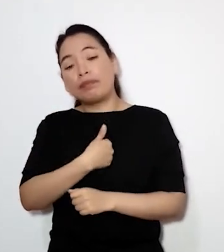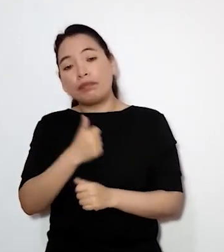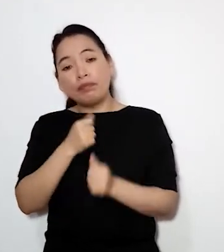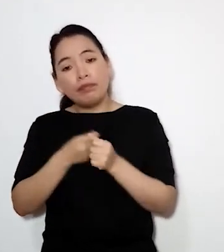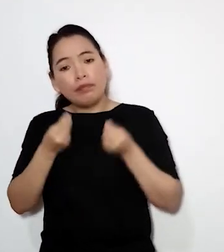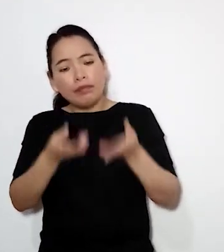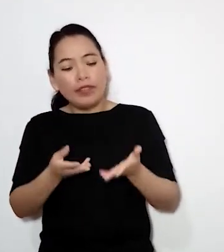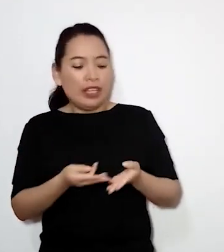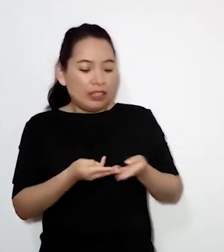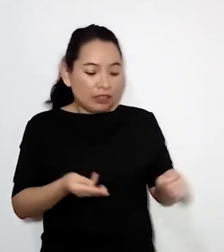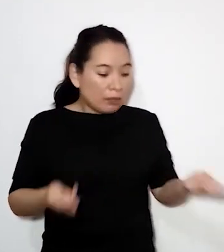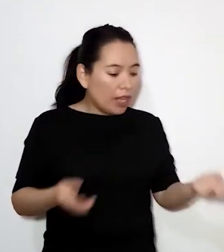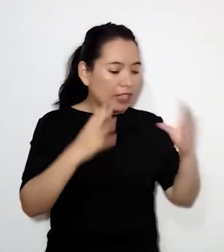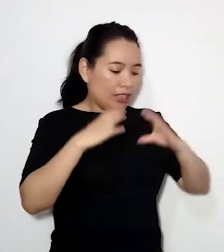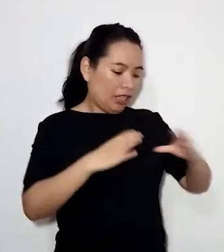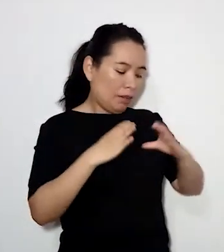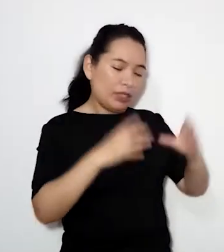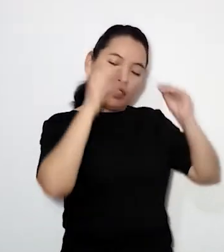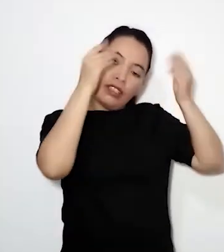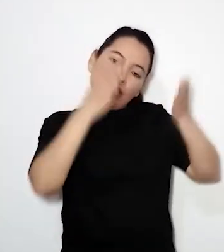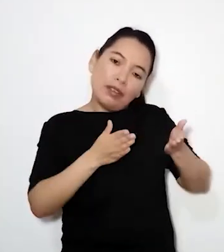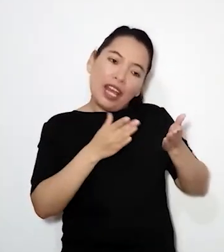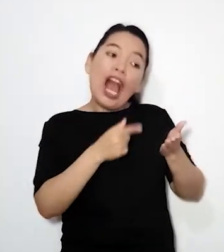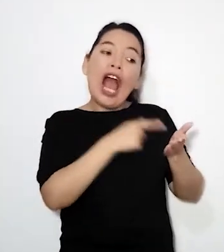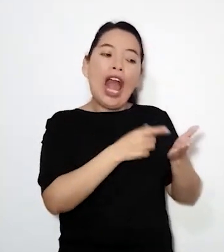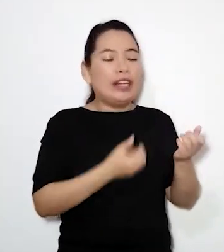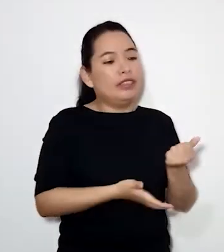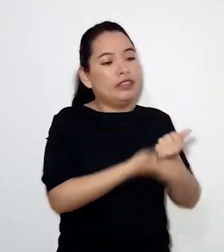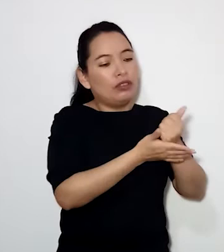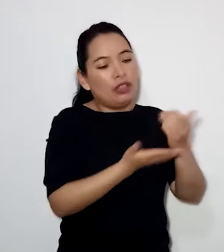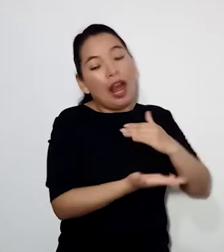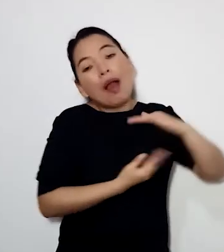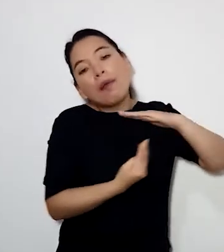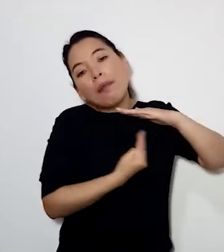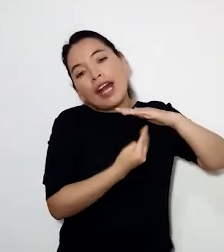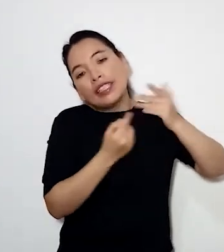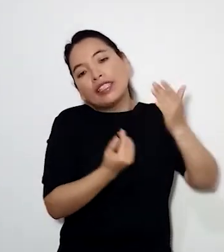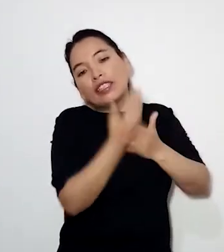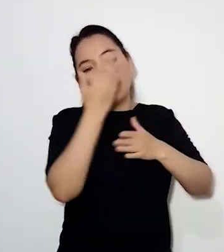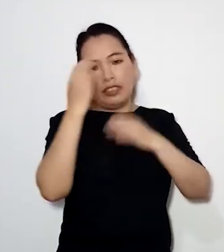las docentes va a sentar las bases para crear esa nueva educación que todos y todas queremos.